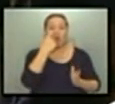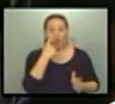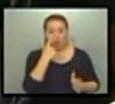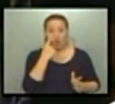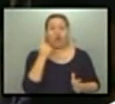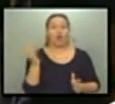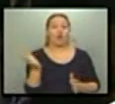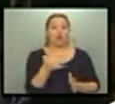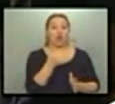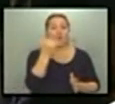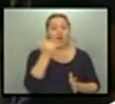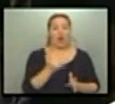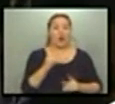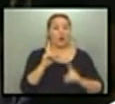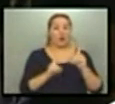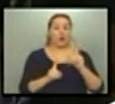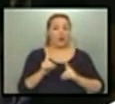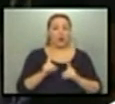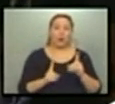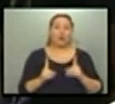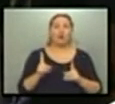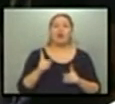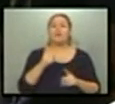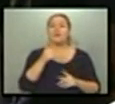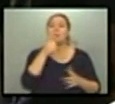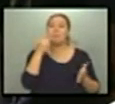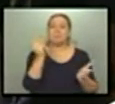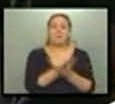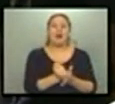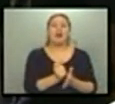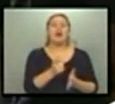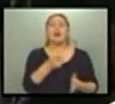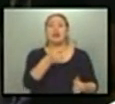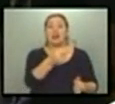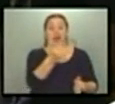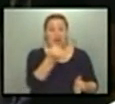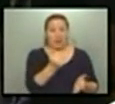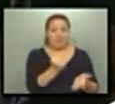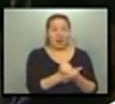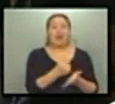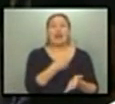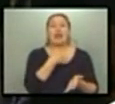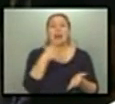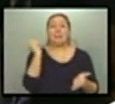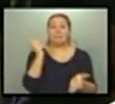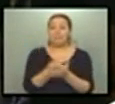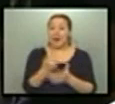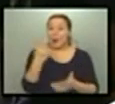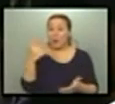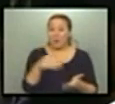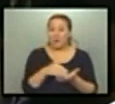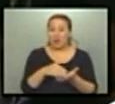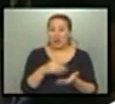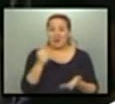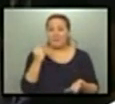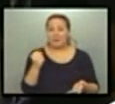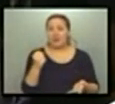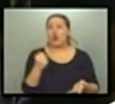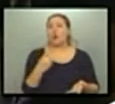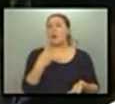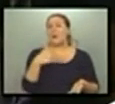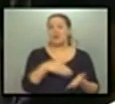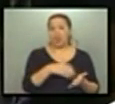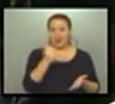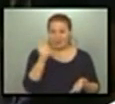los shoppings. Hay lista de espera por 5 años. O sea, si vos ahora te pones una marca y querés pagar el 1.000.000 de pesos por un... no solo el 1.000.000 de pesos, porque